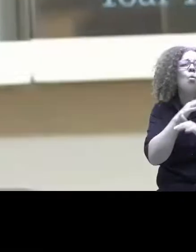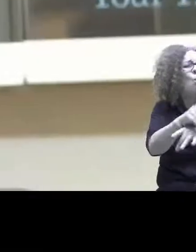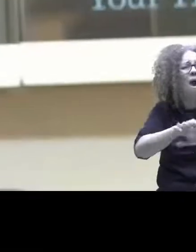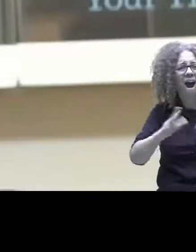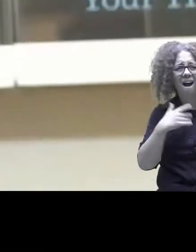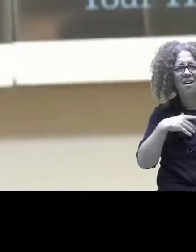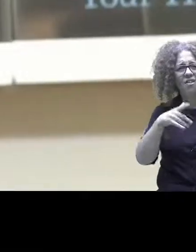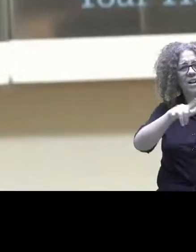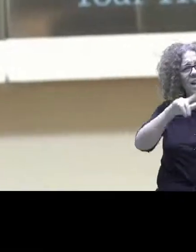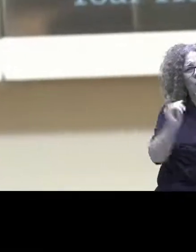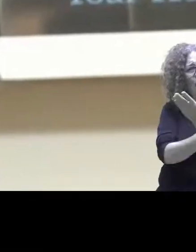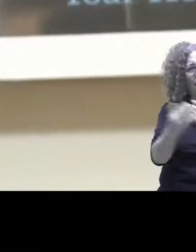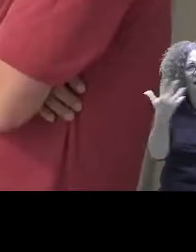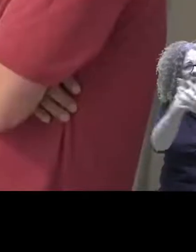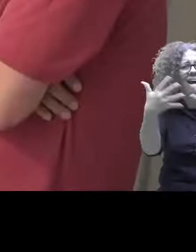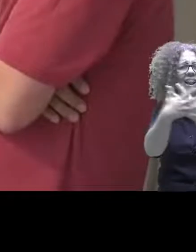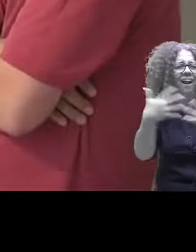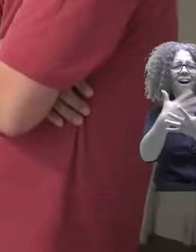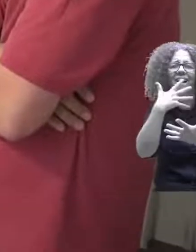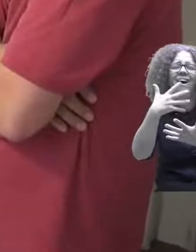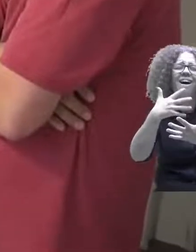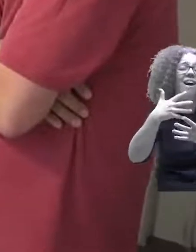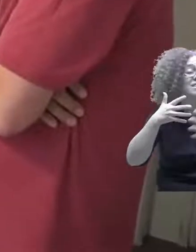él hasta el infinito.